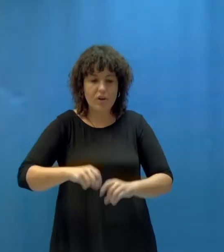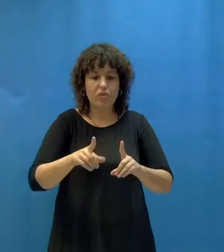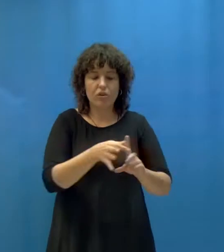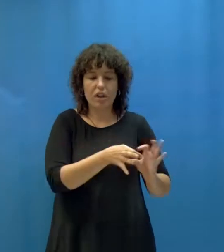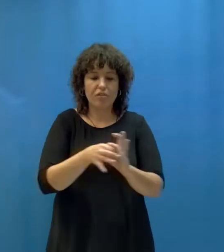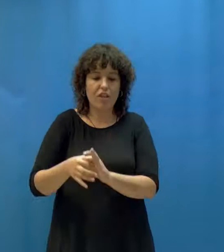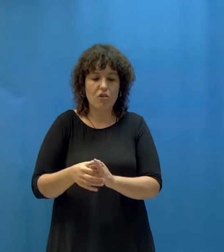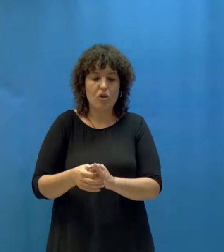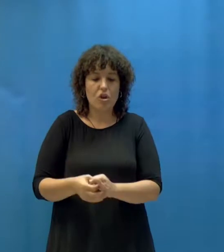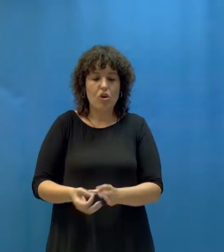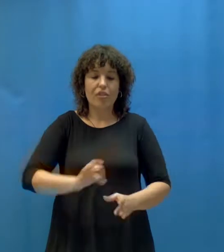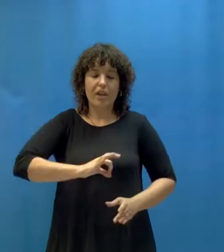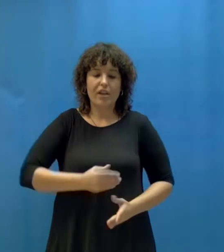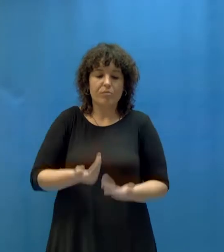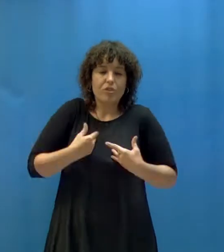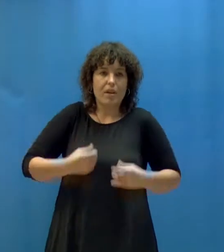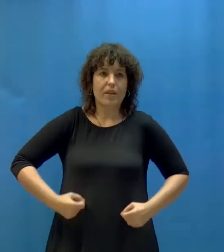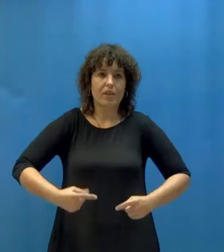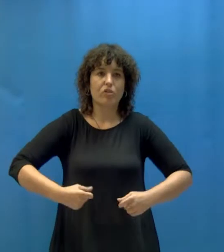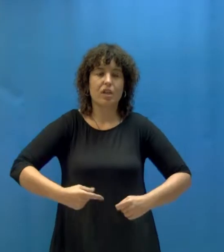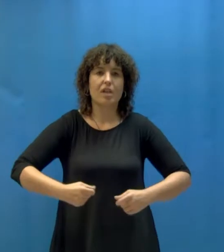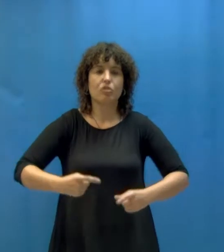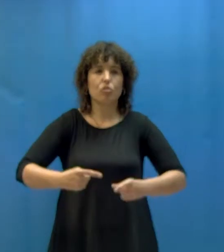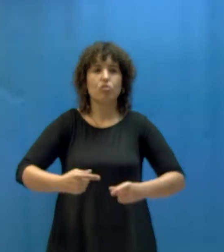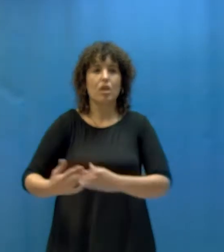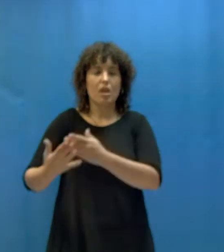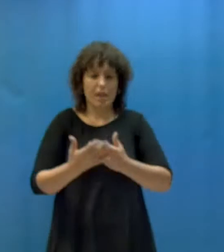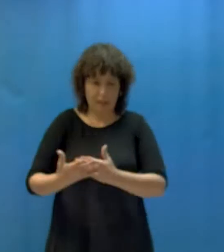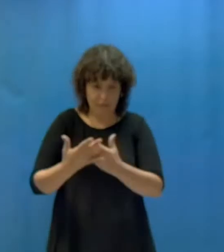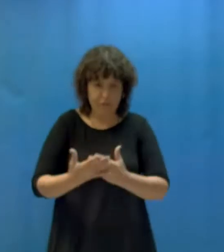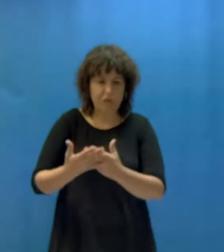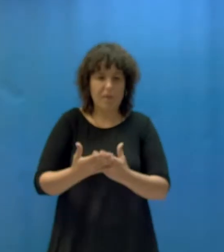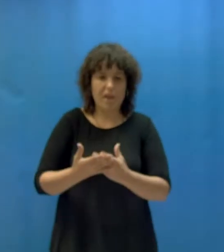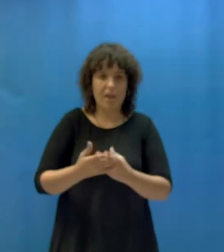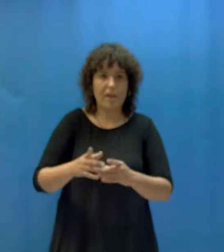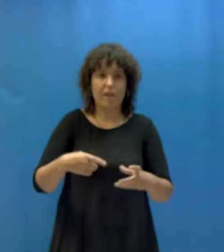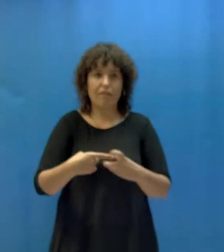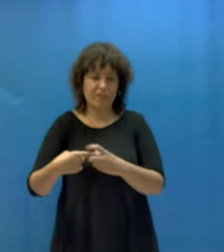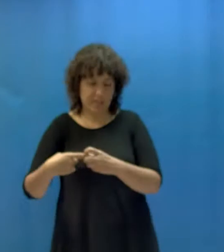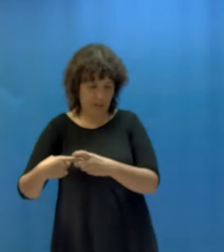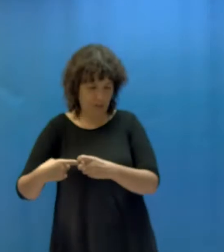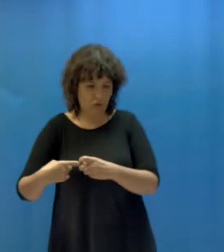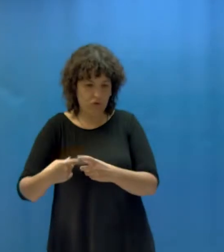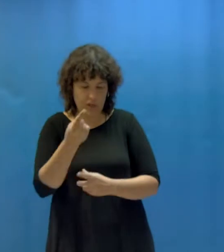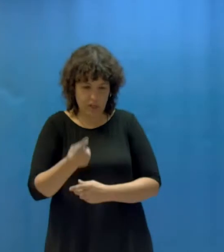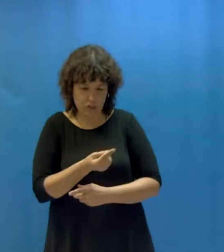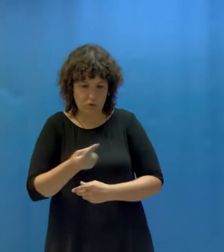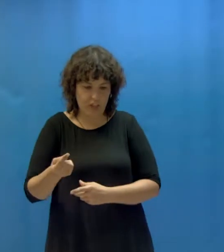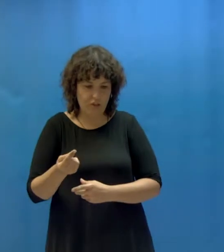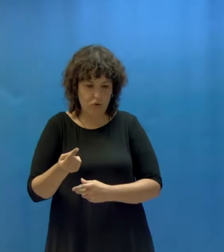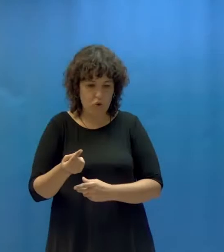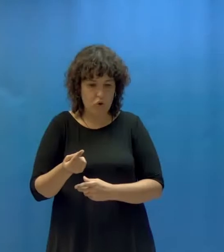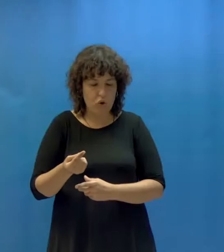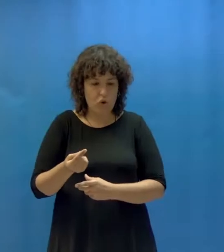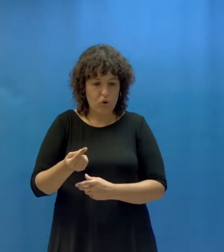gastos, y no obstante los informes desfavorables del órgano de gestión presupuestaria y contabilidad y la fiscalización previa limitada con resultado de reparo de la intervención municipal,